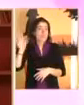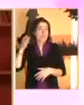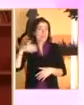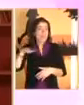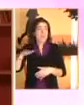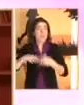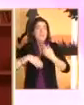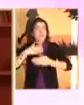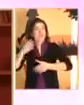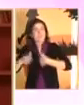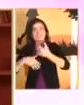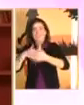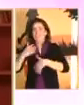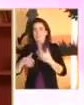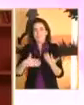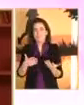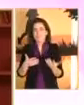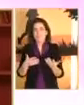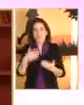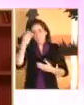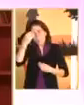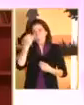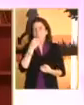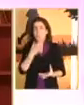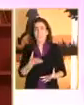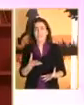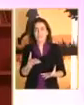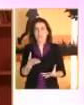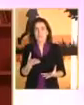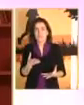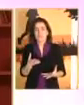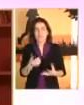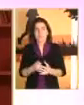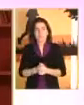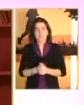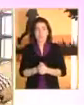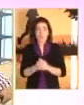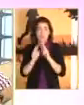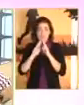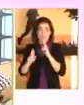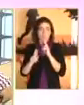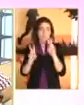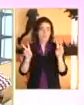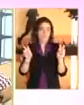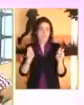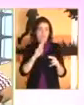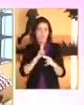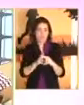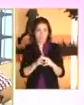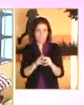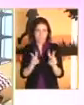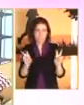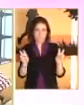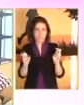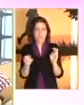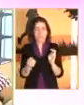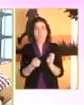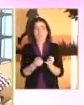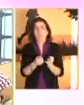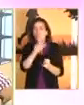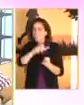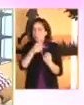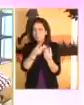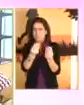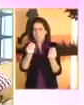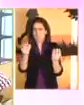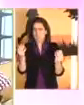se ha ido dejando pasar, pero yo creo que está bien, ¿eh? Yo creo que está bien. Por dar un dato, hay que decir también que hay muchísimas personas